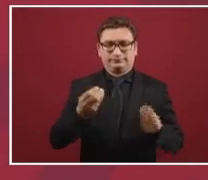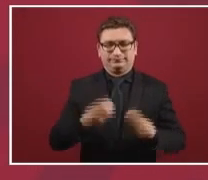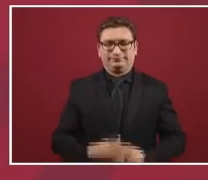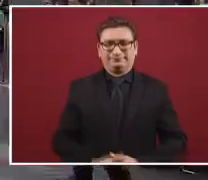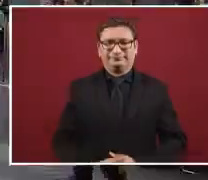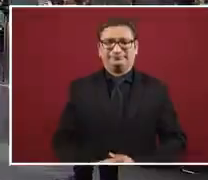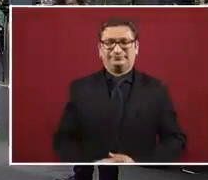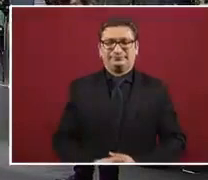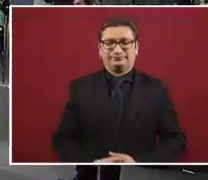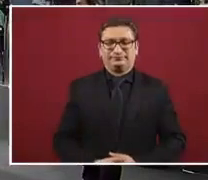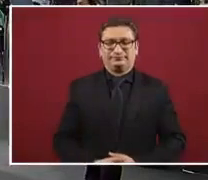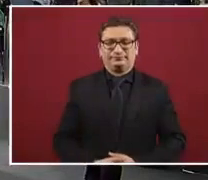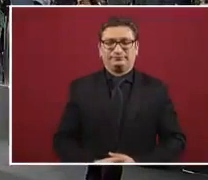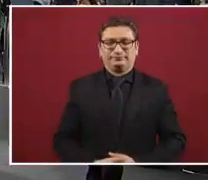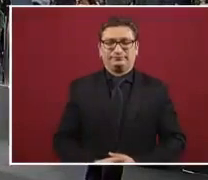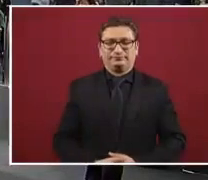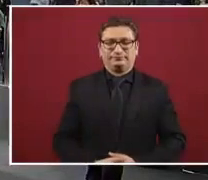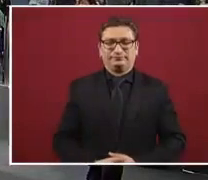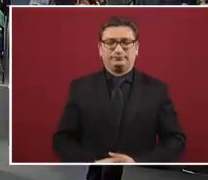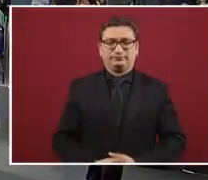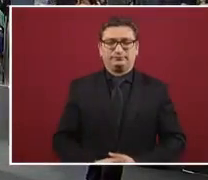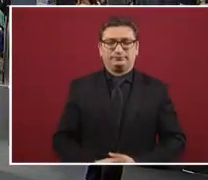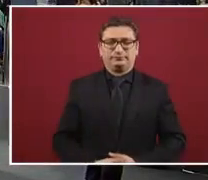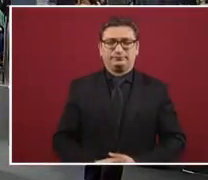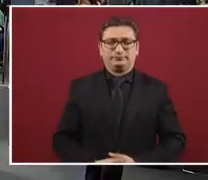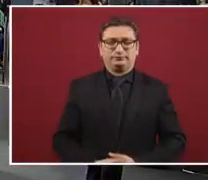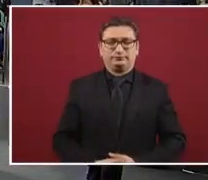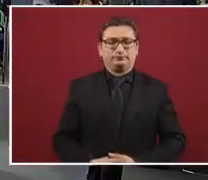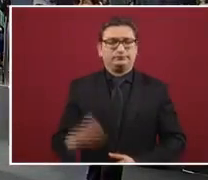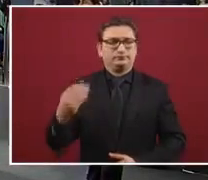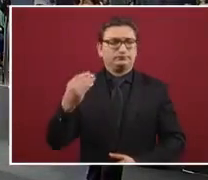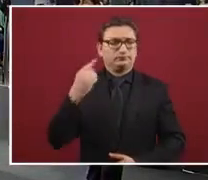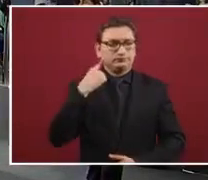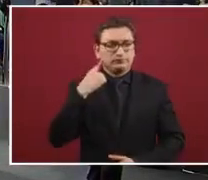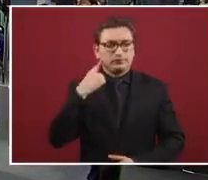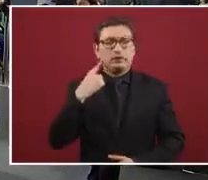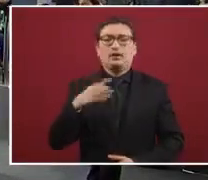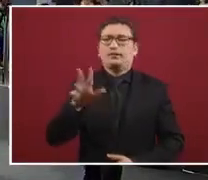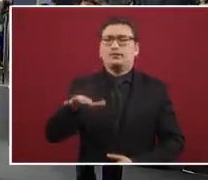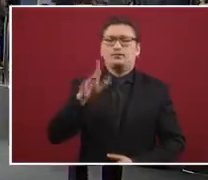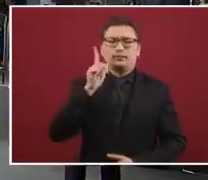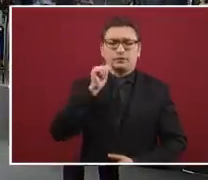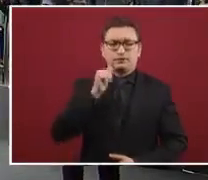gracias. A ver. Mañana.